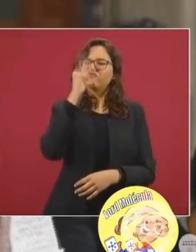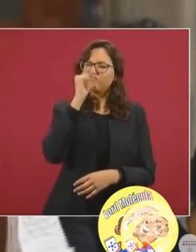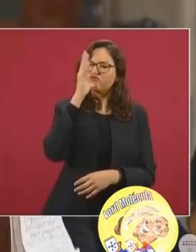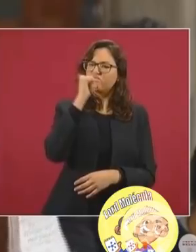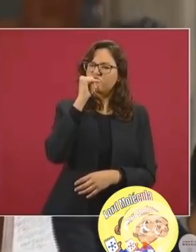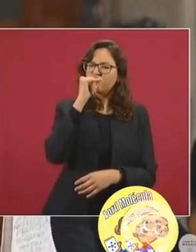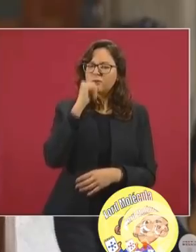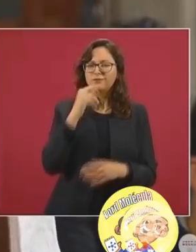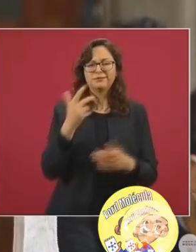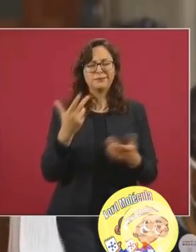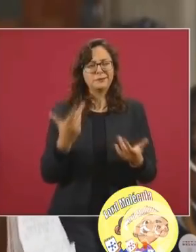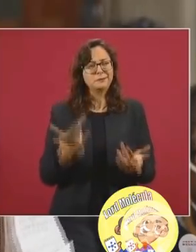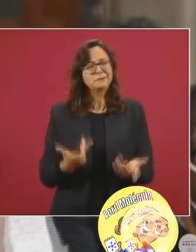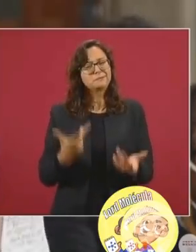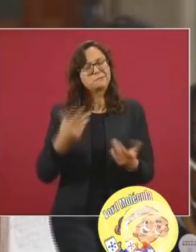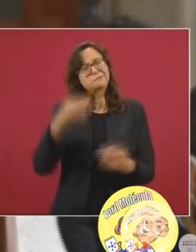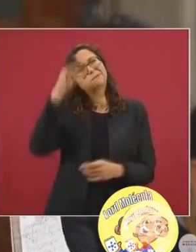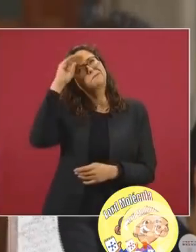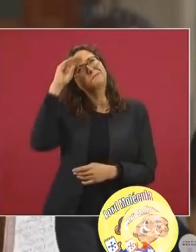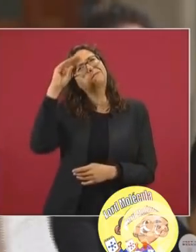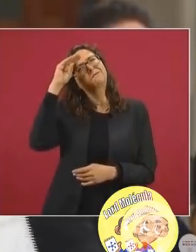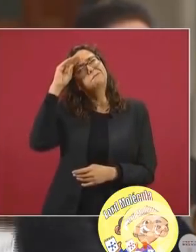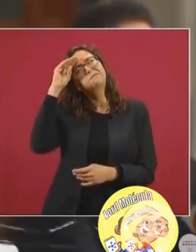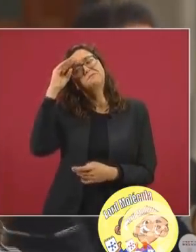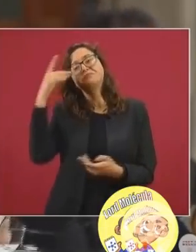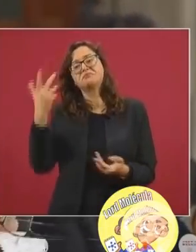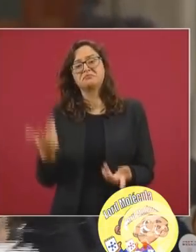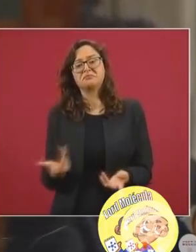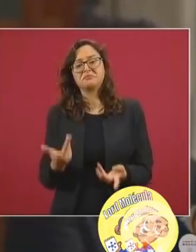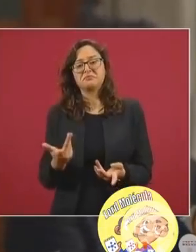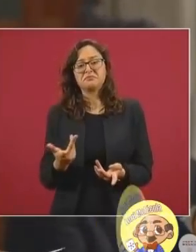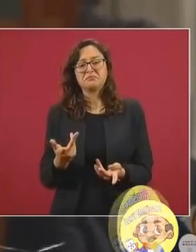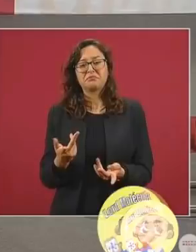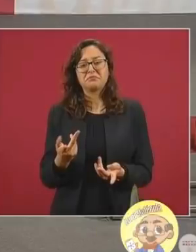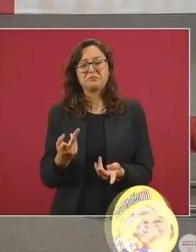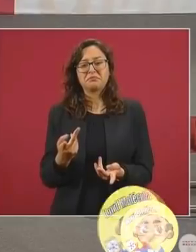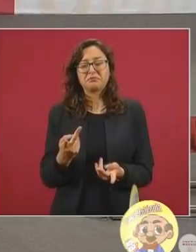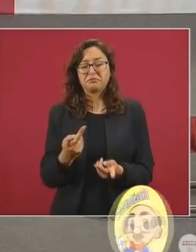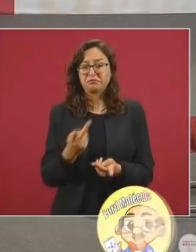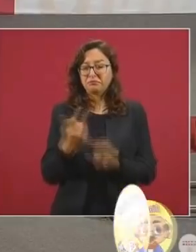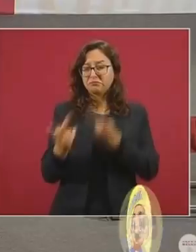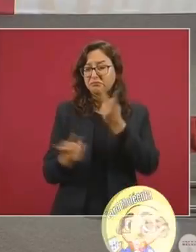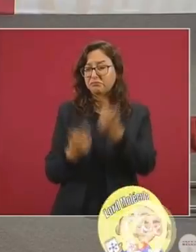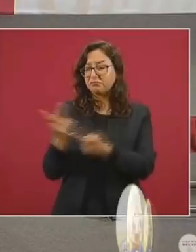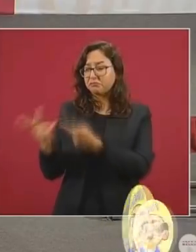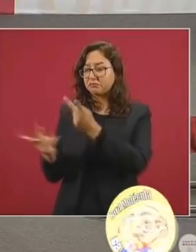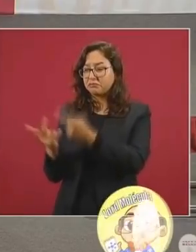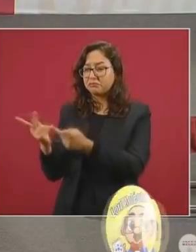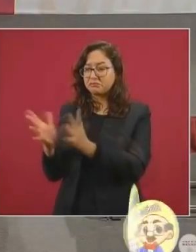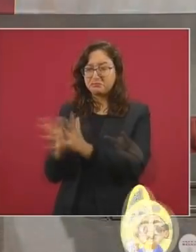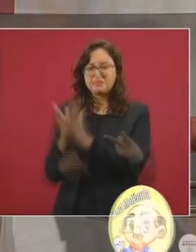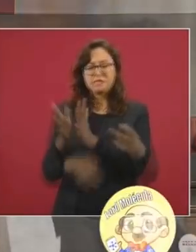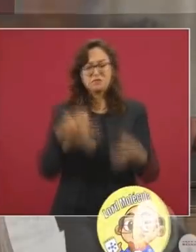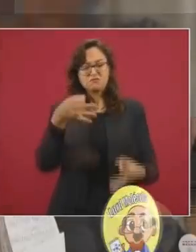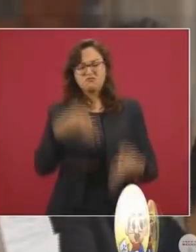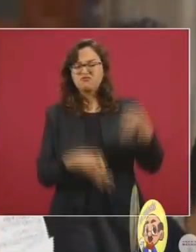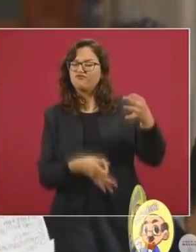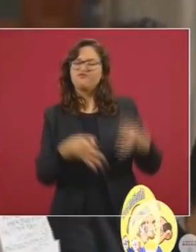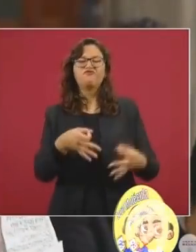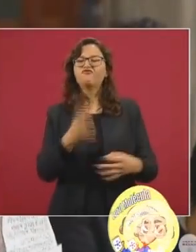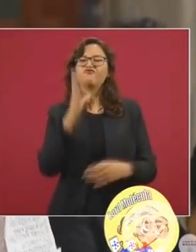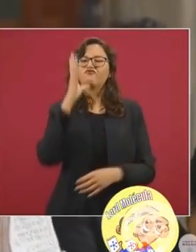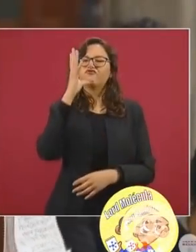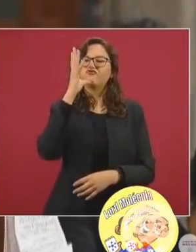económicos, se meta todavía más un elemento para desestabilizar a nuestro país? ¿Es de